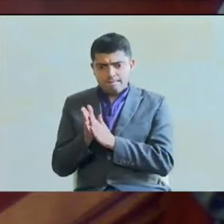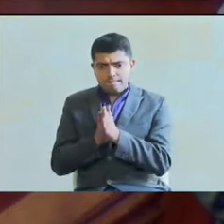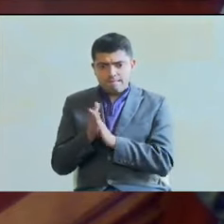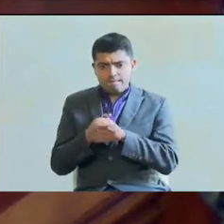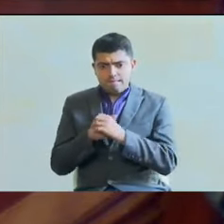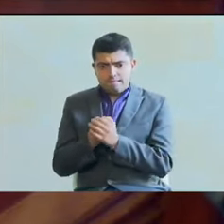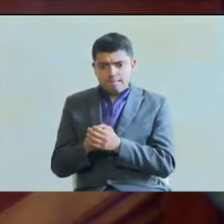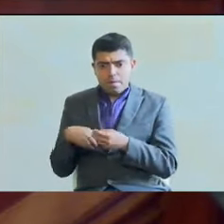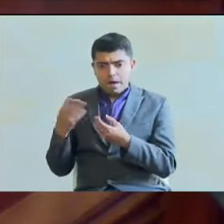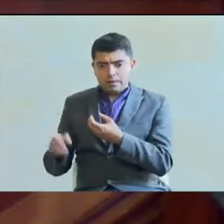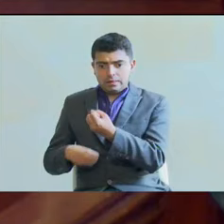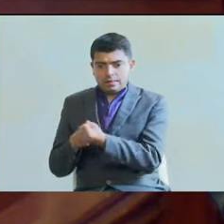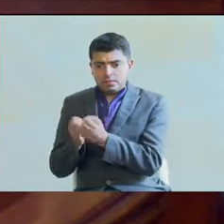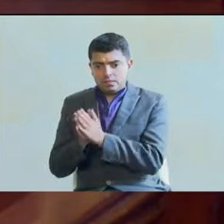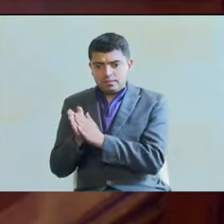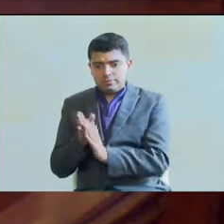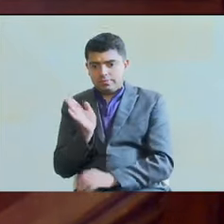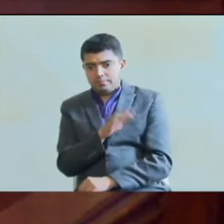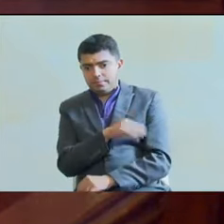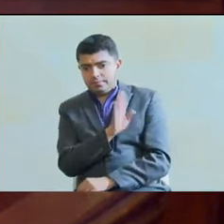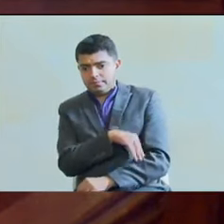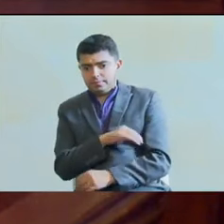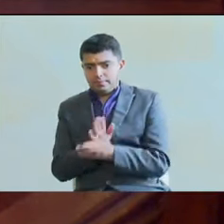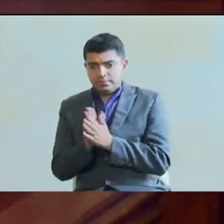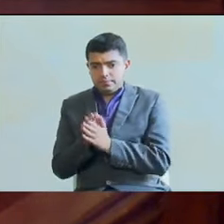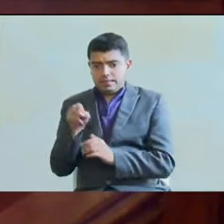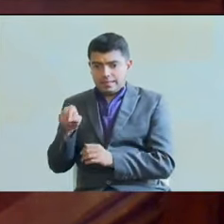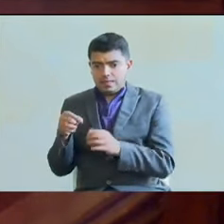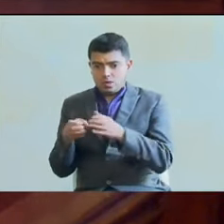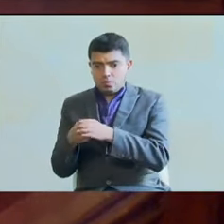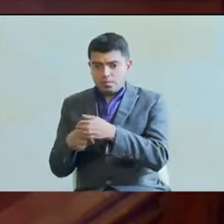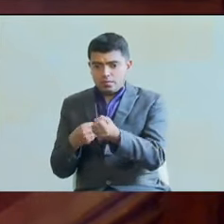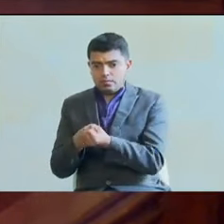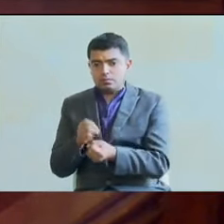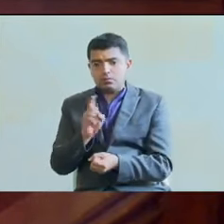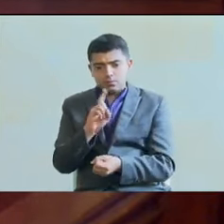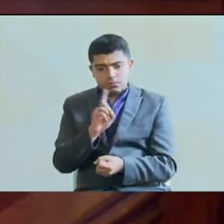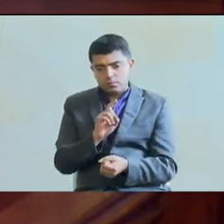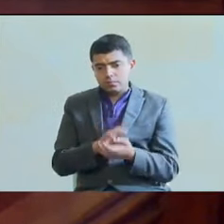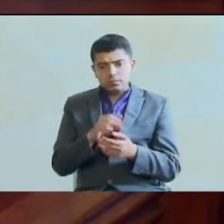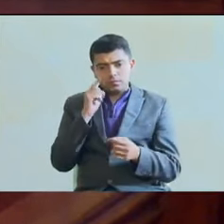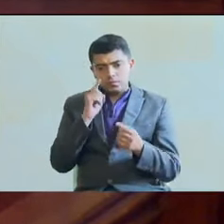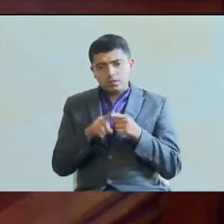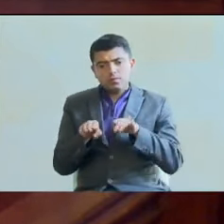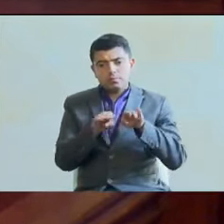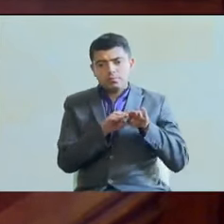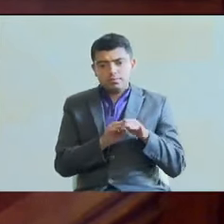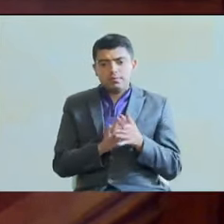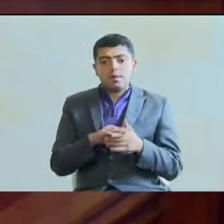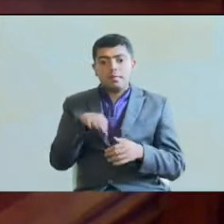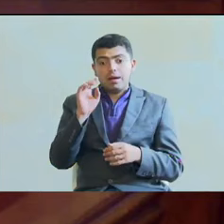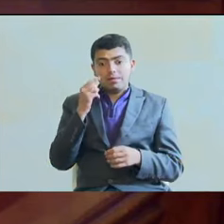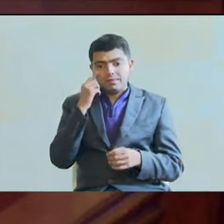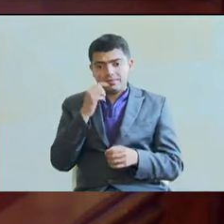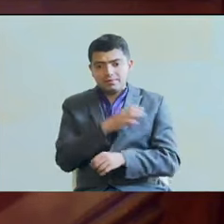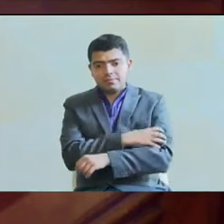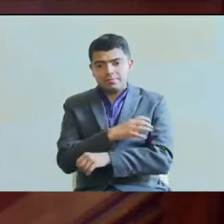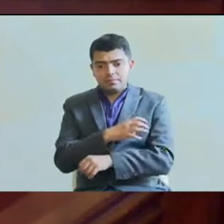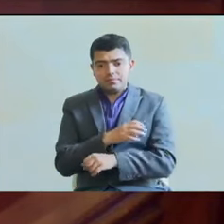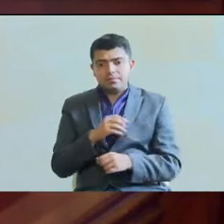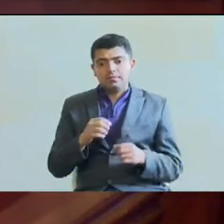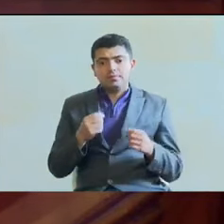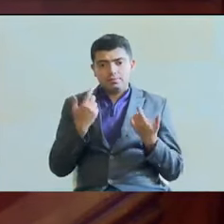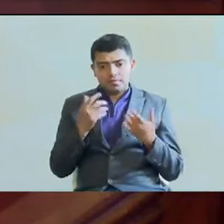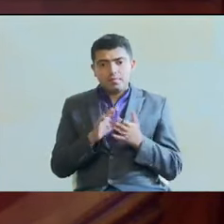posibilidad de ejercer la cirugía estética siempre y cuando tenga la competencia que sea